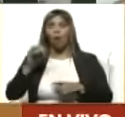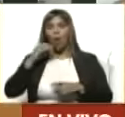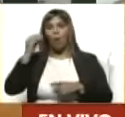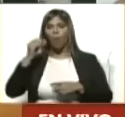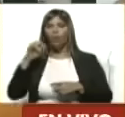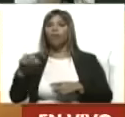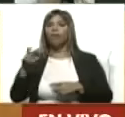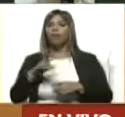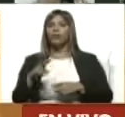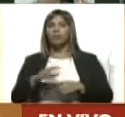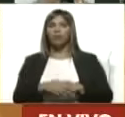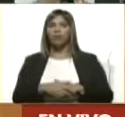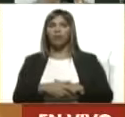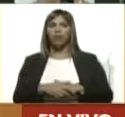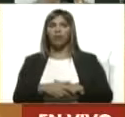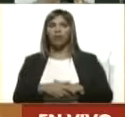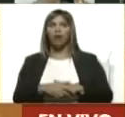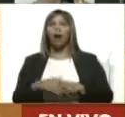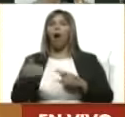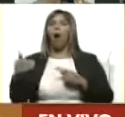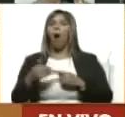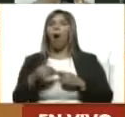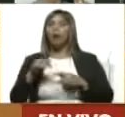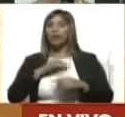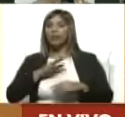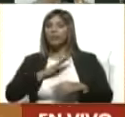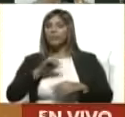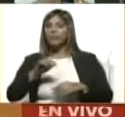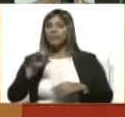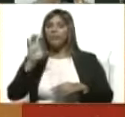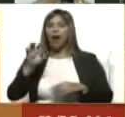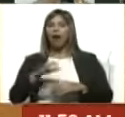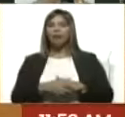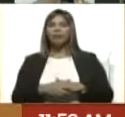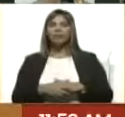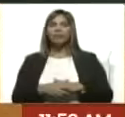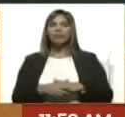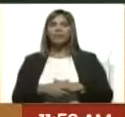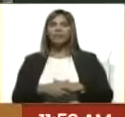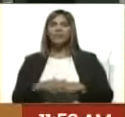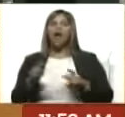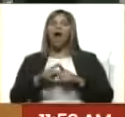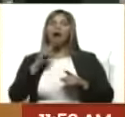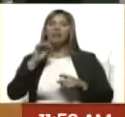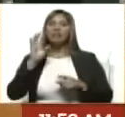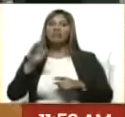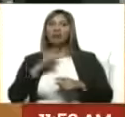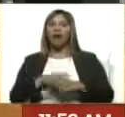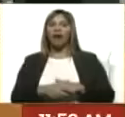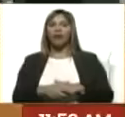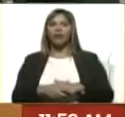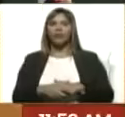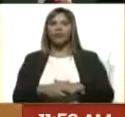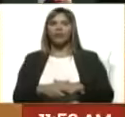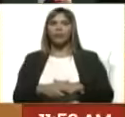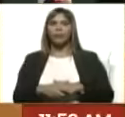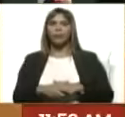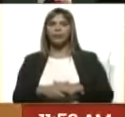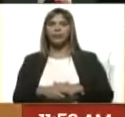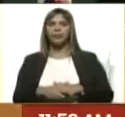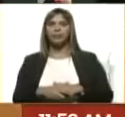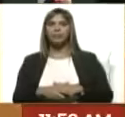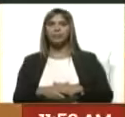desde Venezuela de venezolanos contra su propio país, contra su propio país, como que